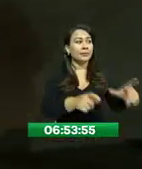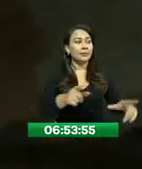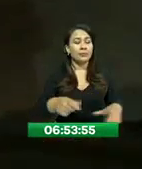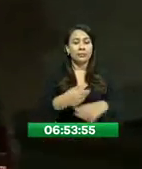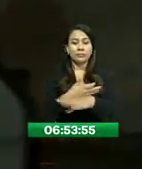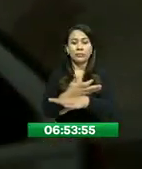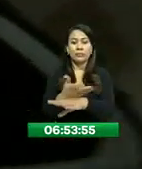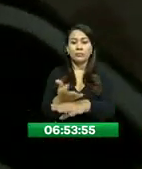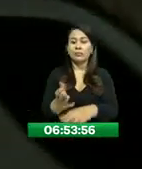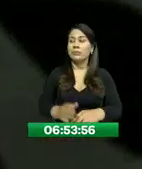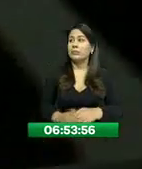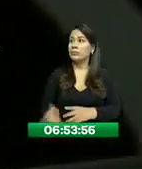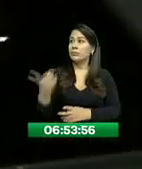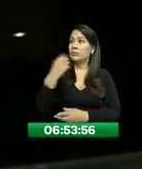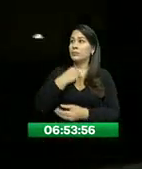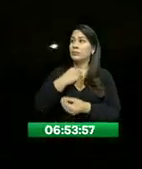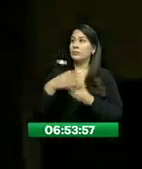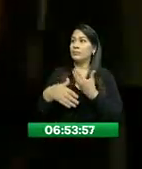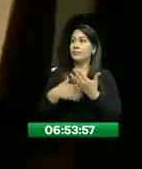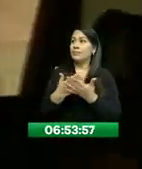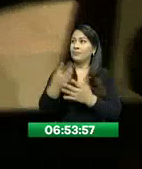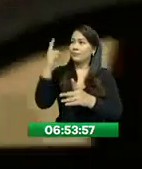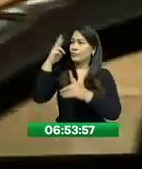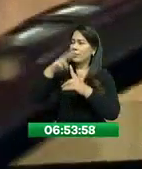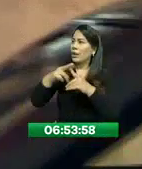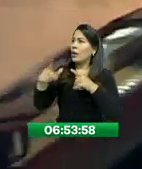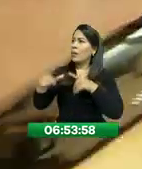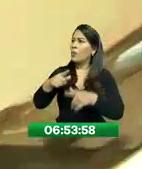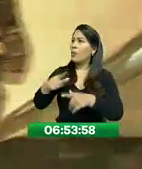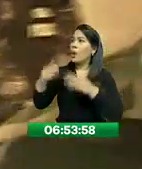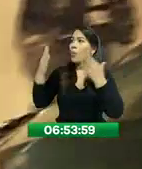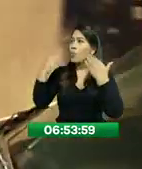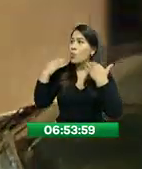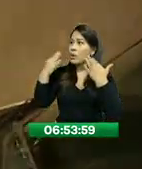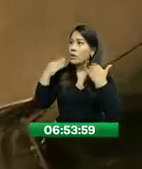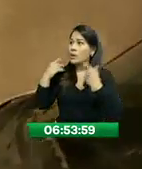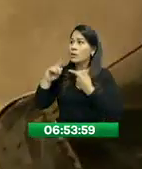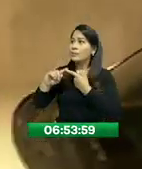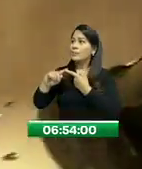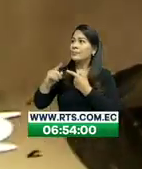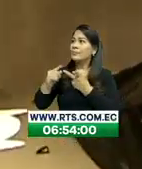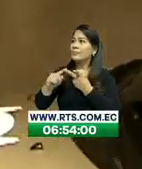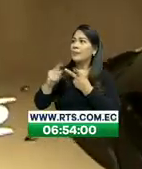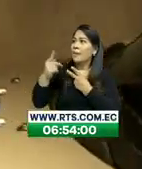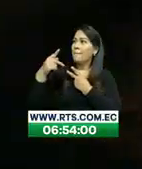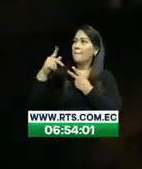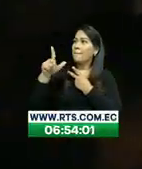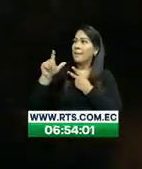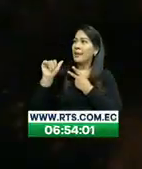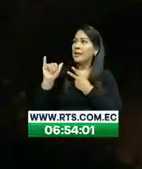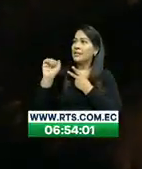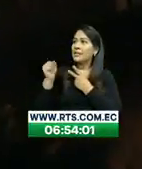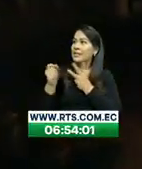Las redadas se llevaron a cabo en Guayaquil, Playas y Naranjal.